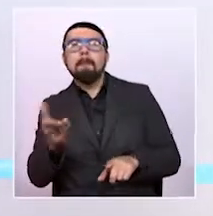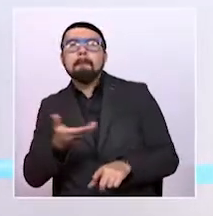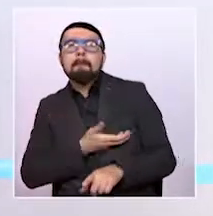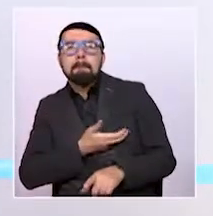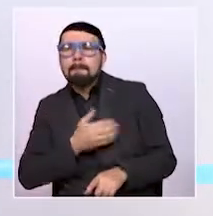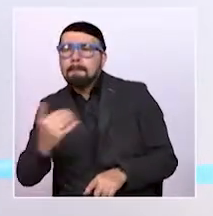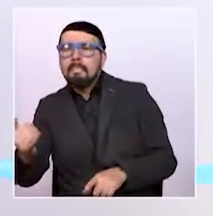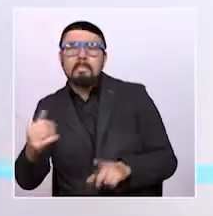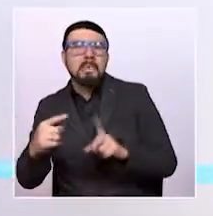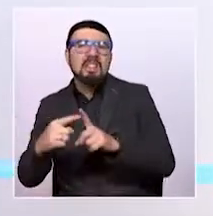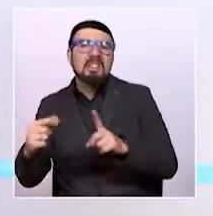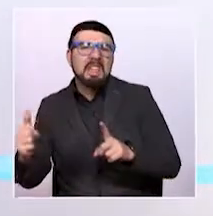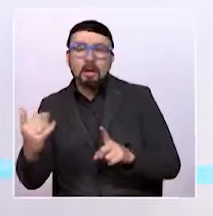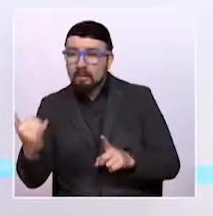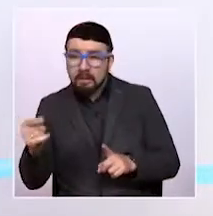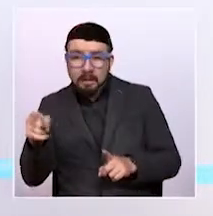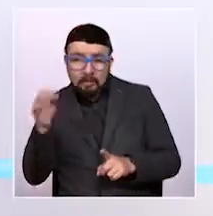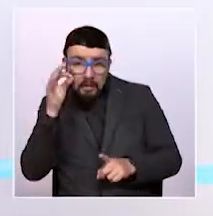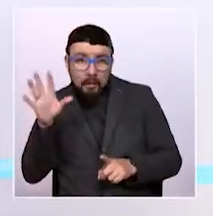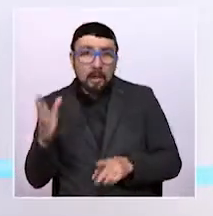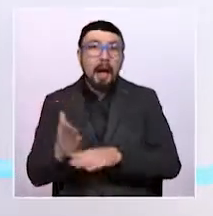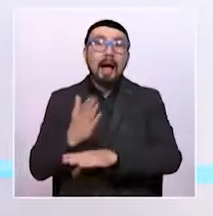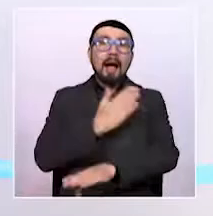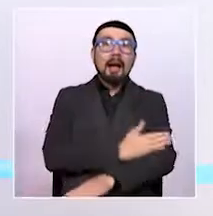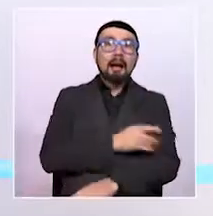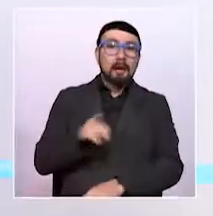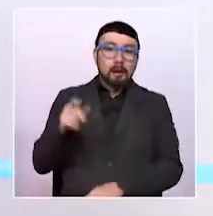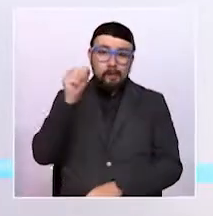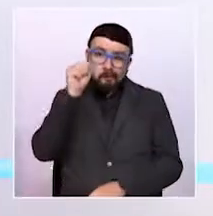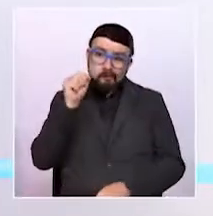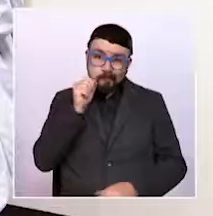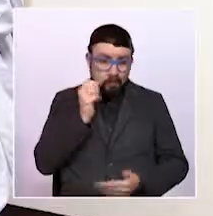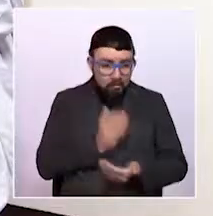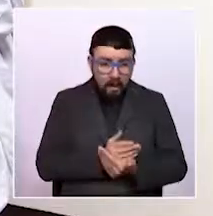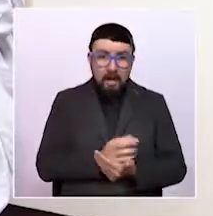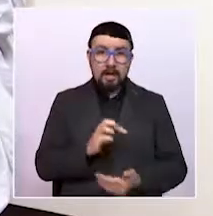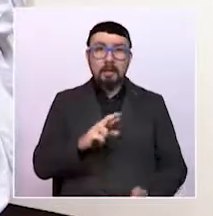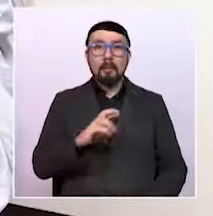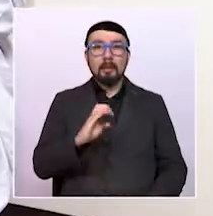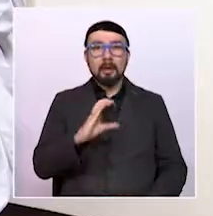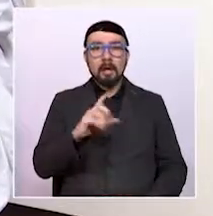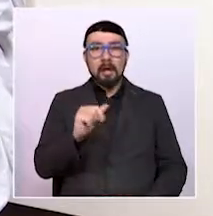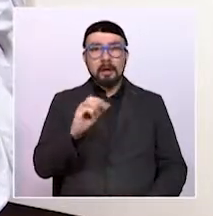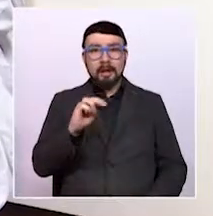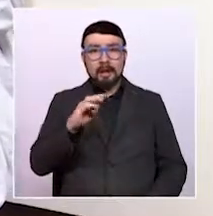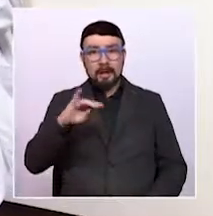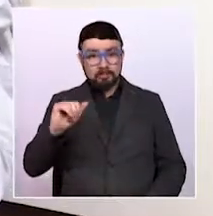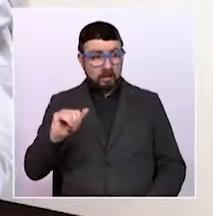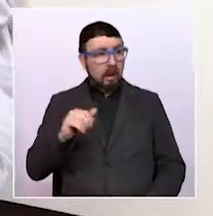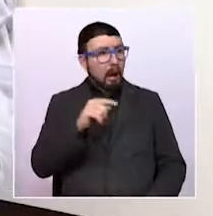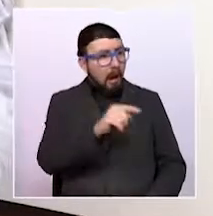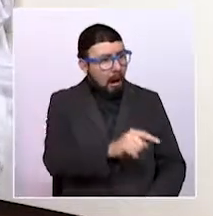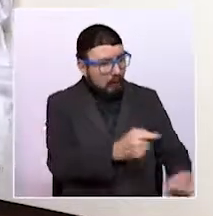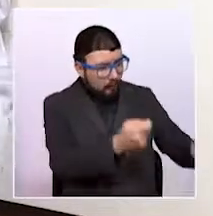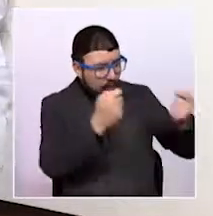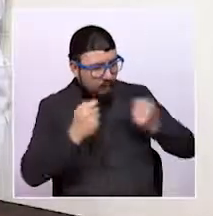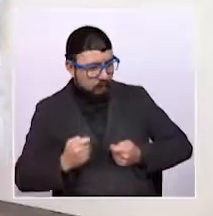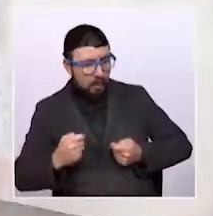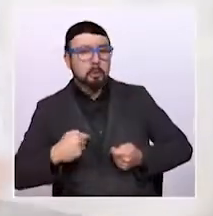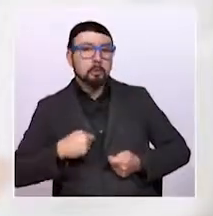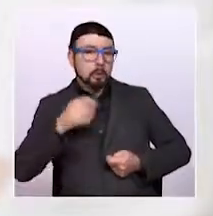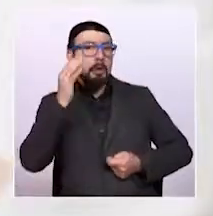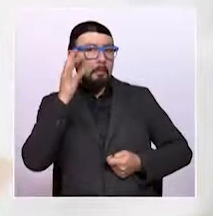ha tenido preeclampsia durante el embarazo como factor de riesgo el hecho de que mi familia tenga preclampsia yo puedo tener